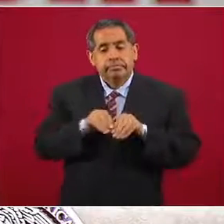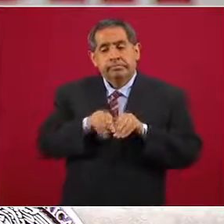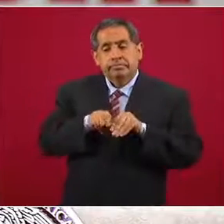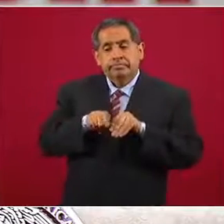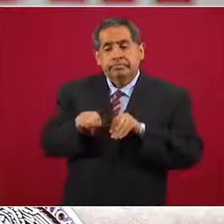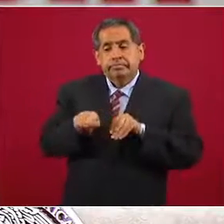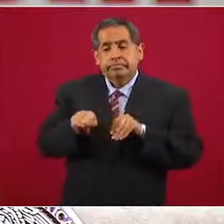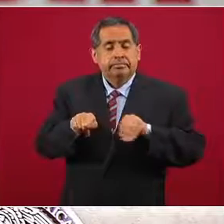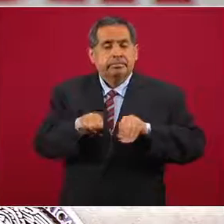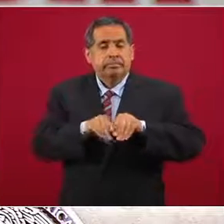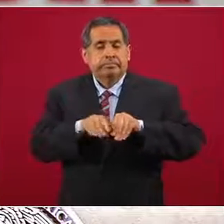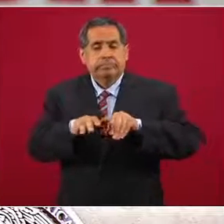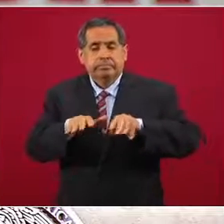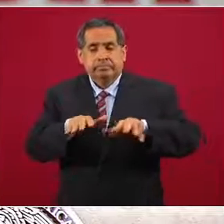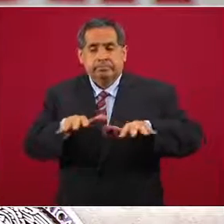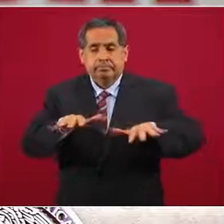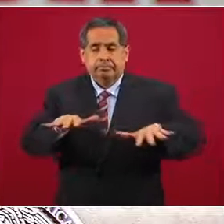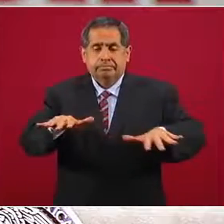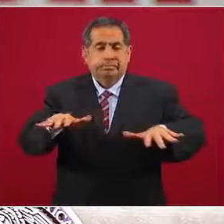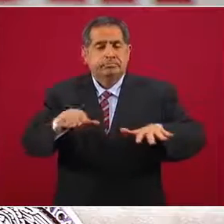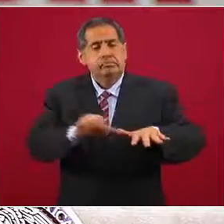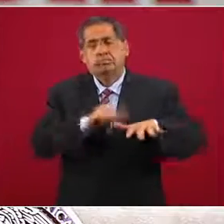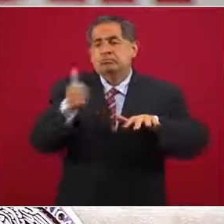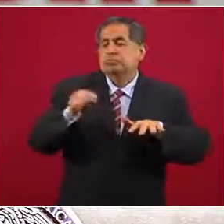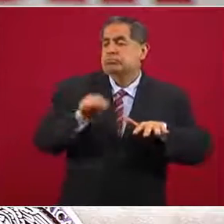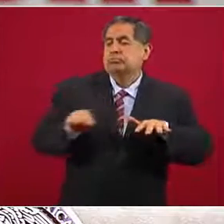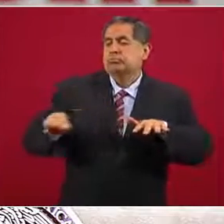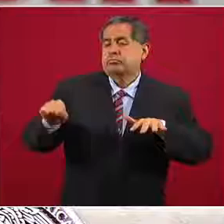hacia otros segmentos de la sociedad,